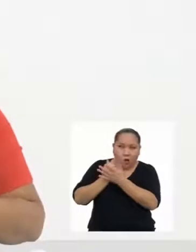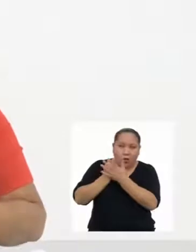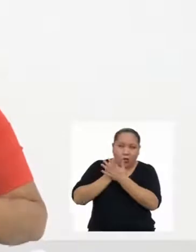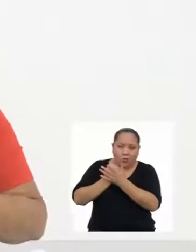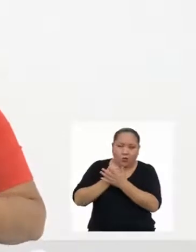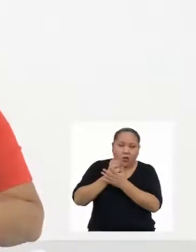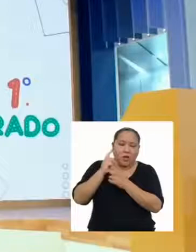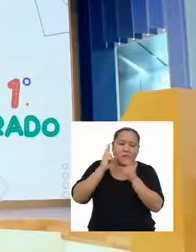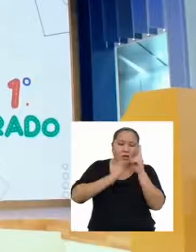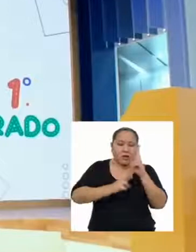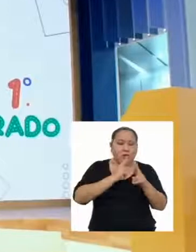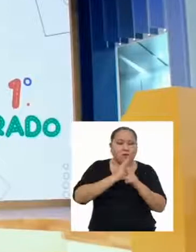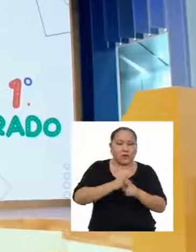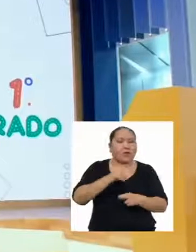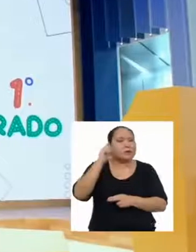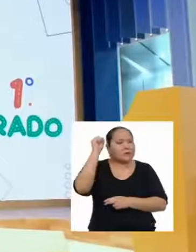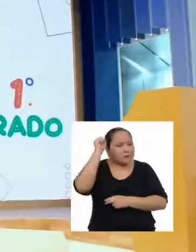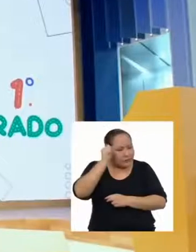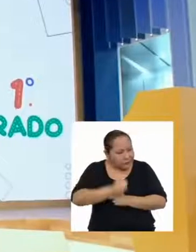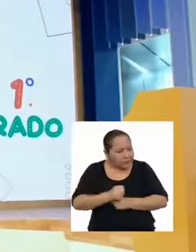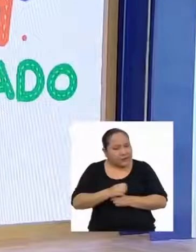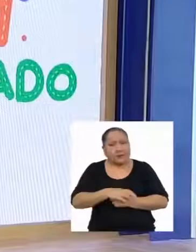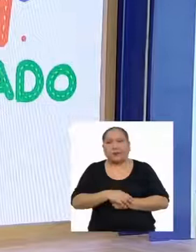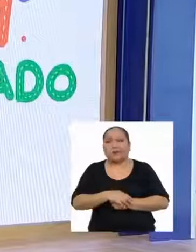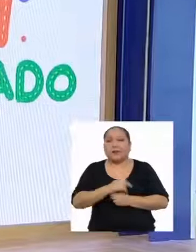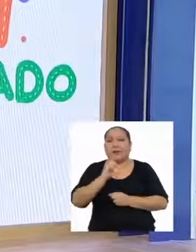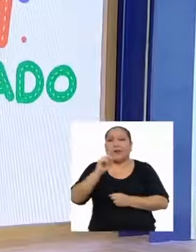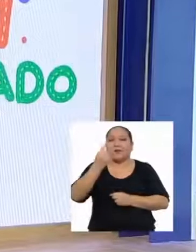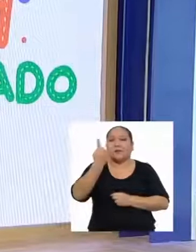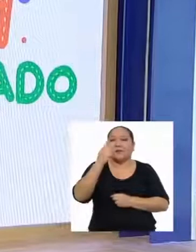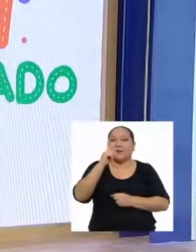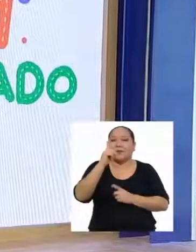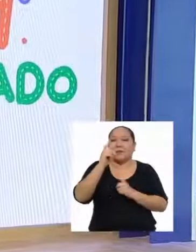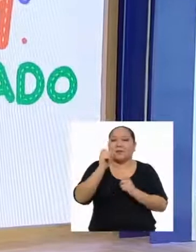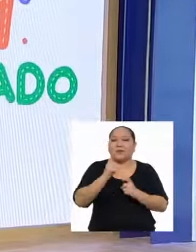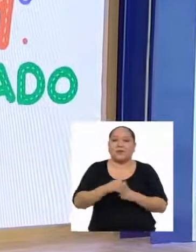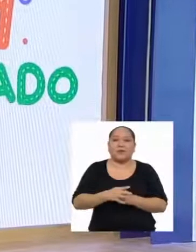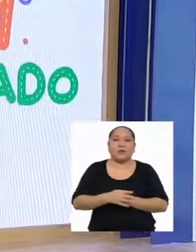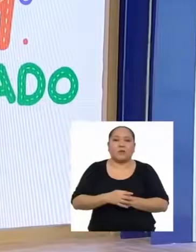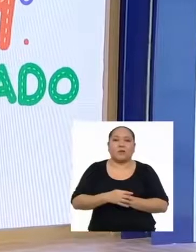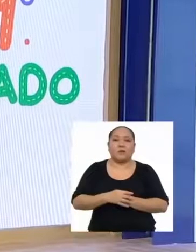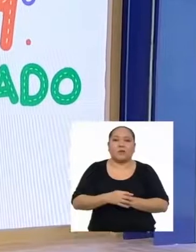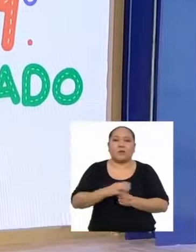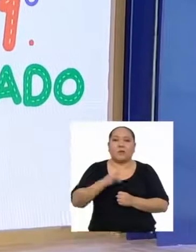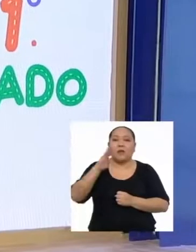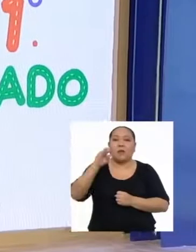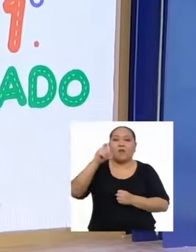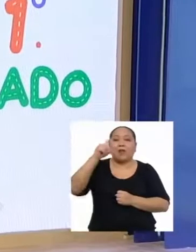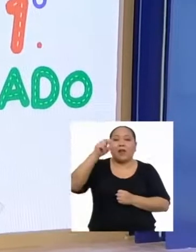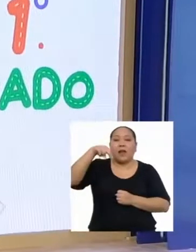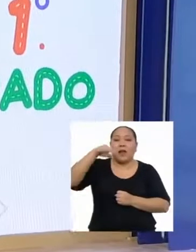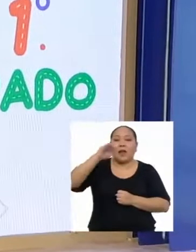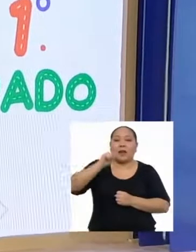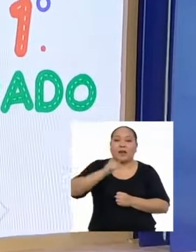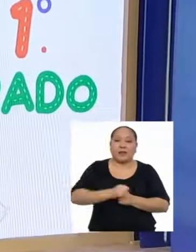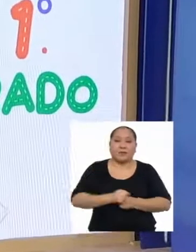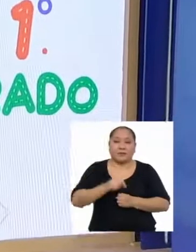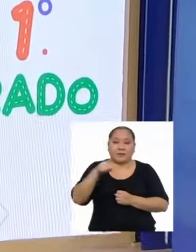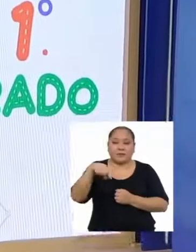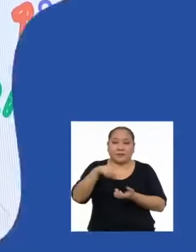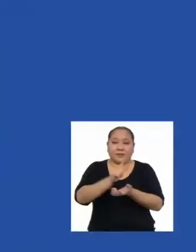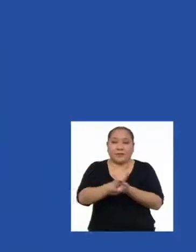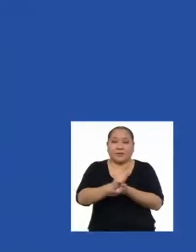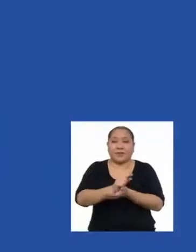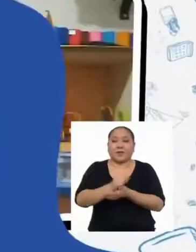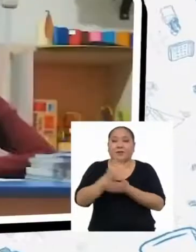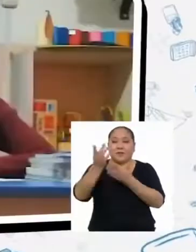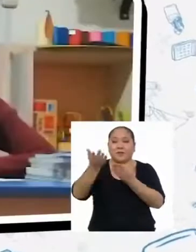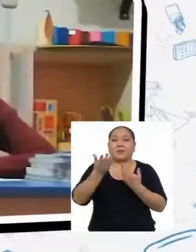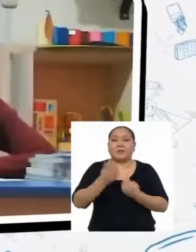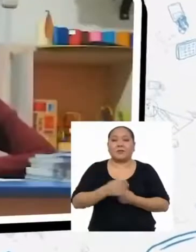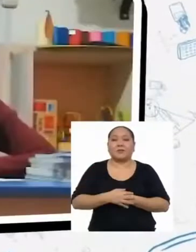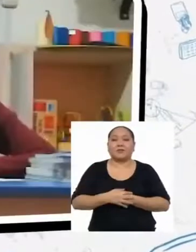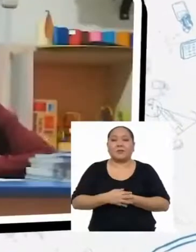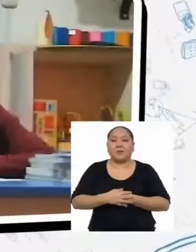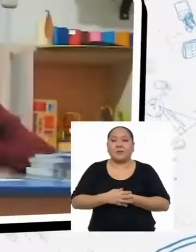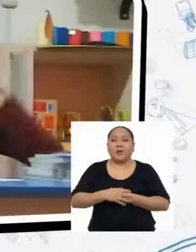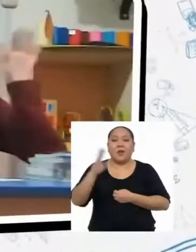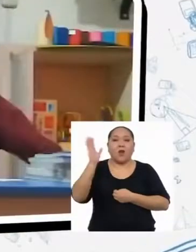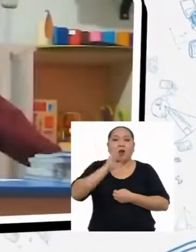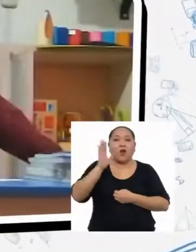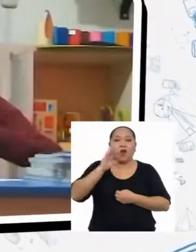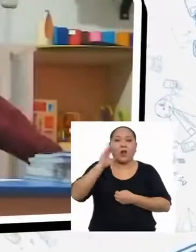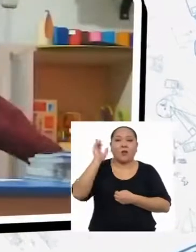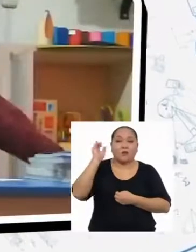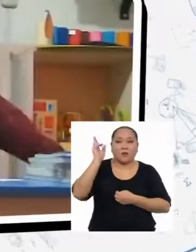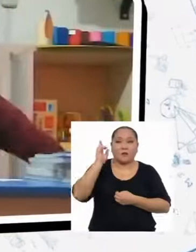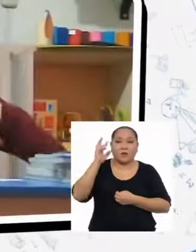Por supuesto. Nuestra primera pregunta es de Blanca, de la ciudad de Lima. Bienvenida. Hola, profesora